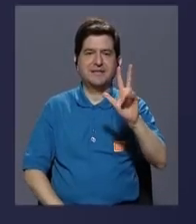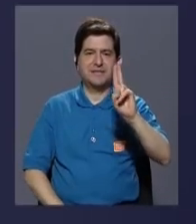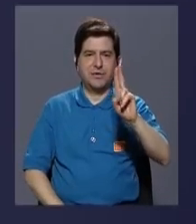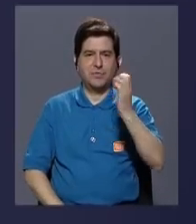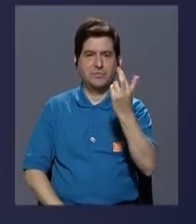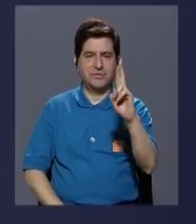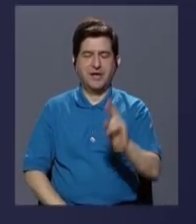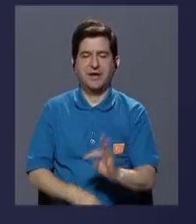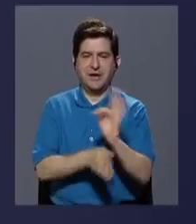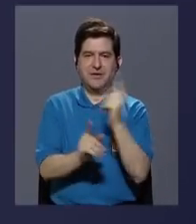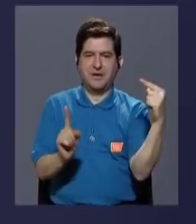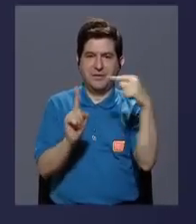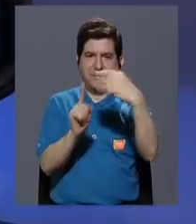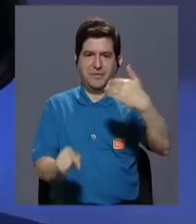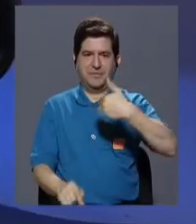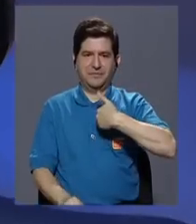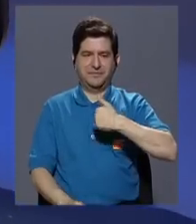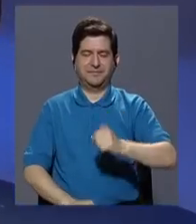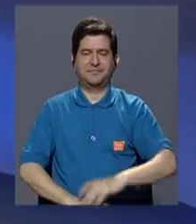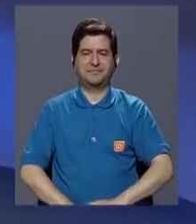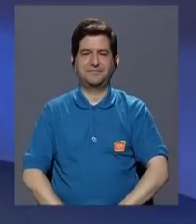con sentido